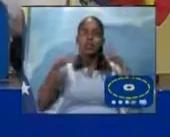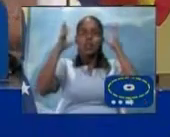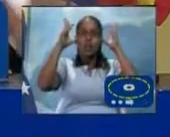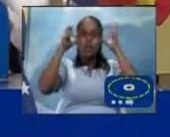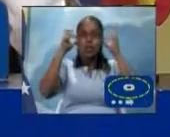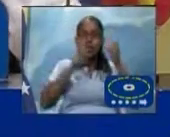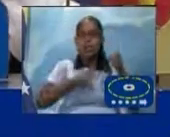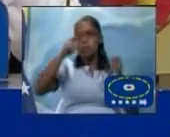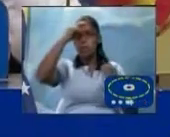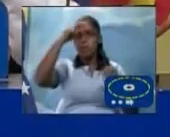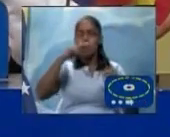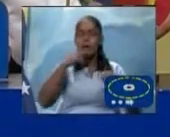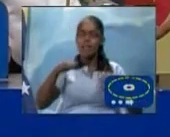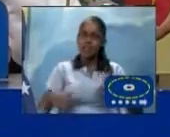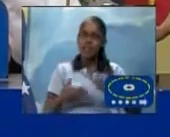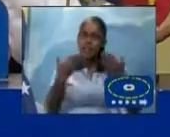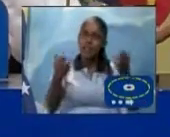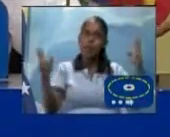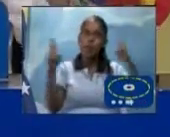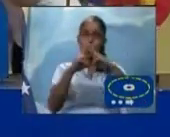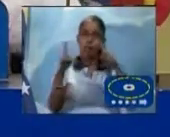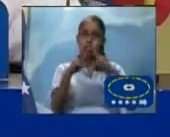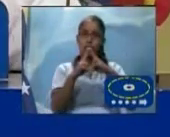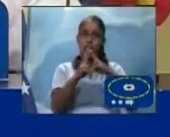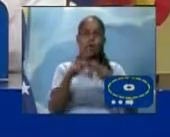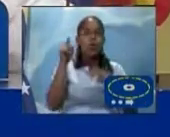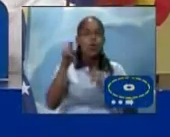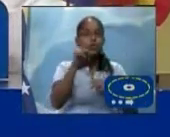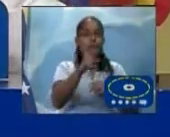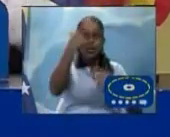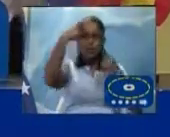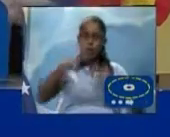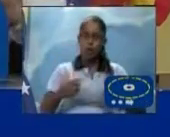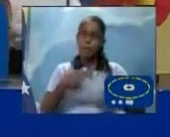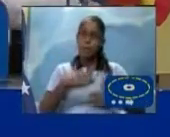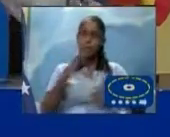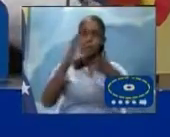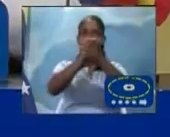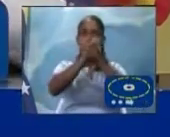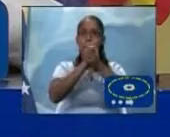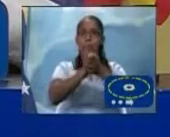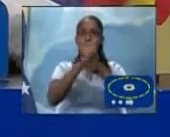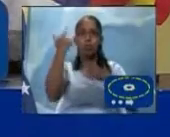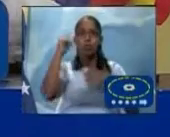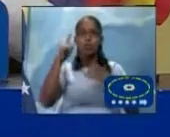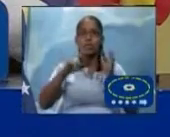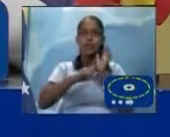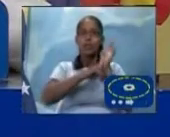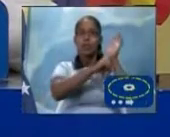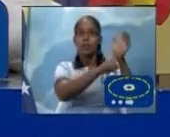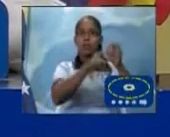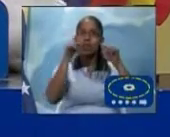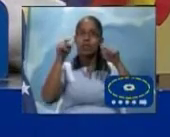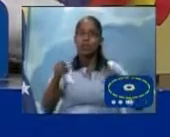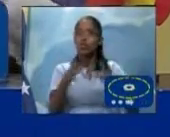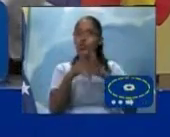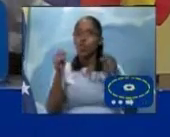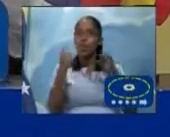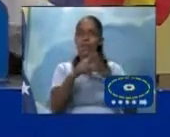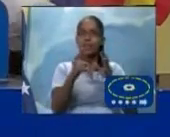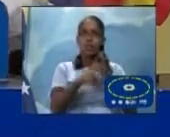Padre se las he dado a conocer. Ustedes son mis amigos, por eso les muestro estas